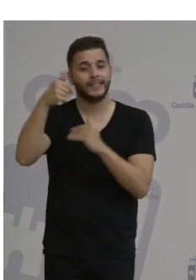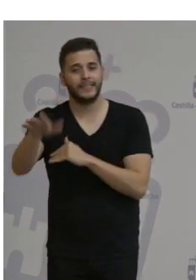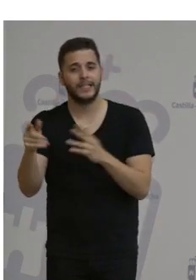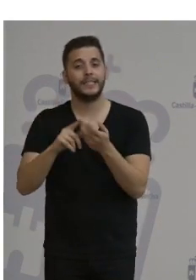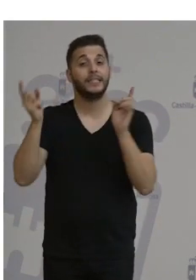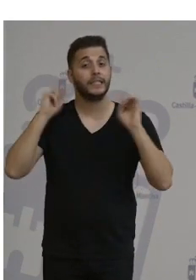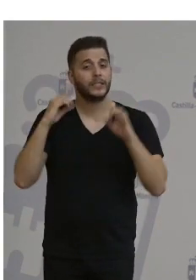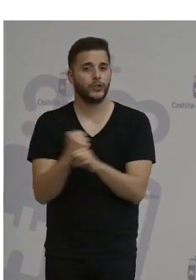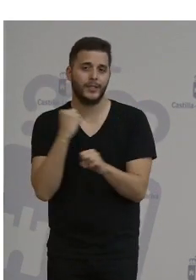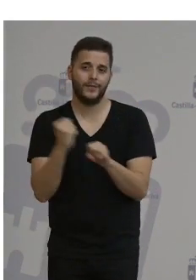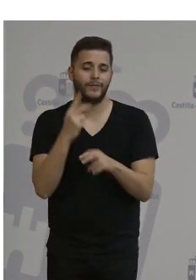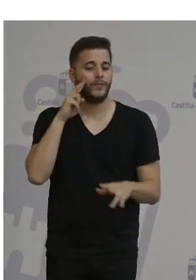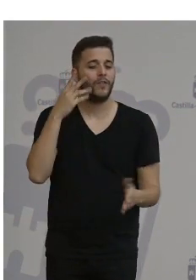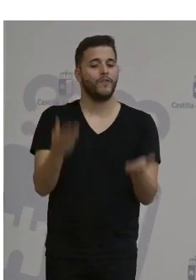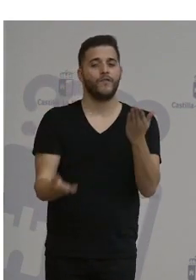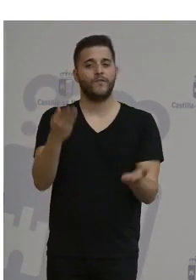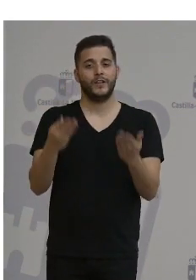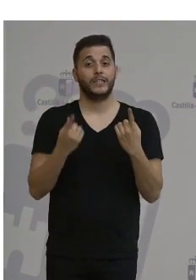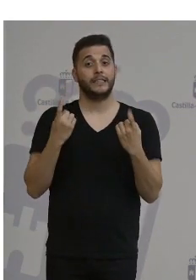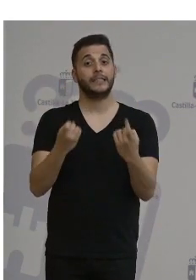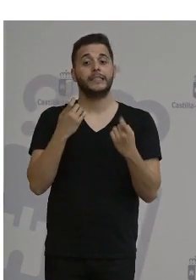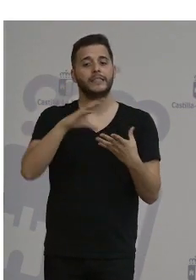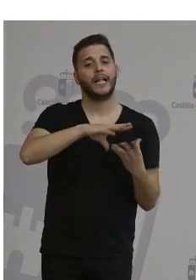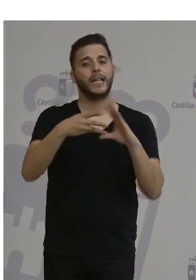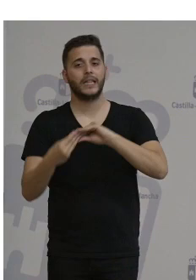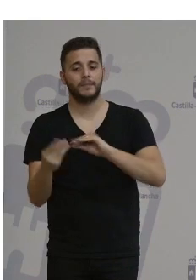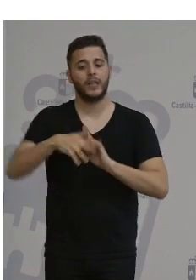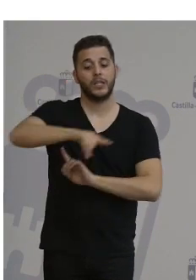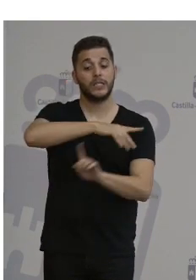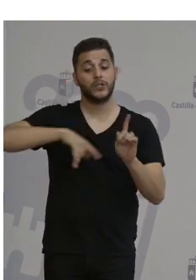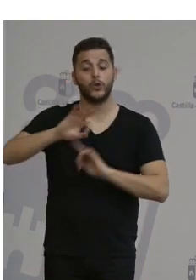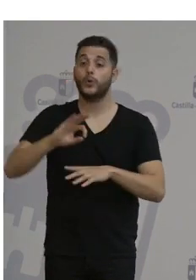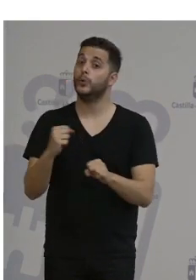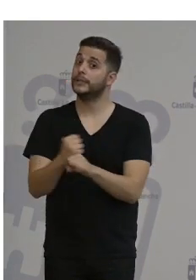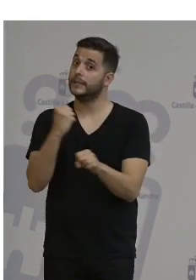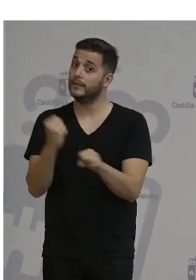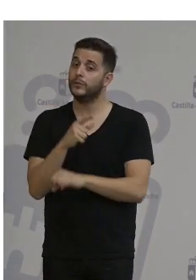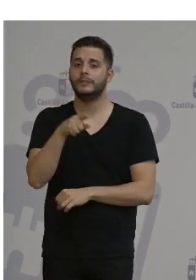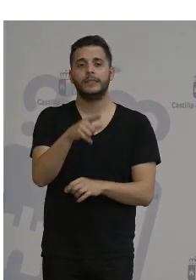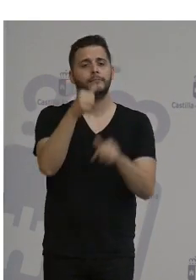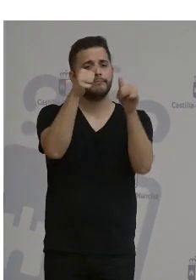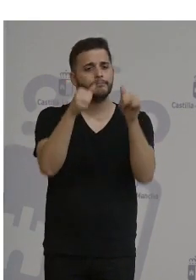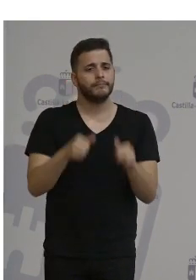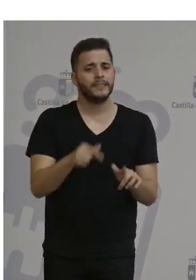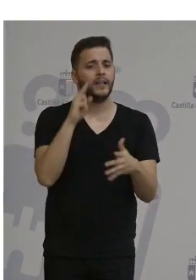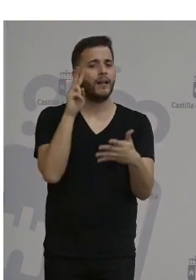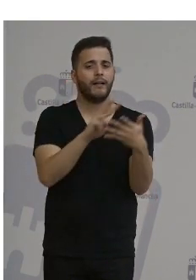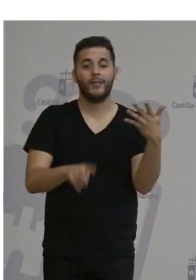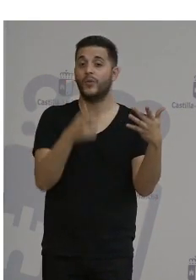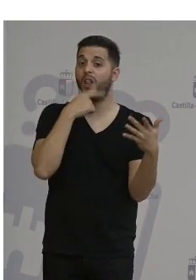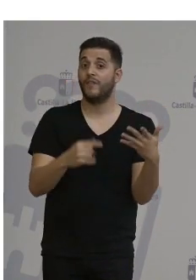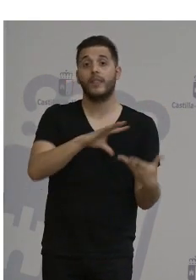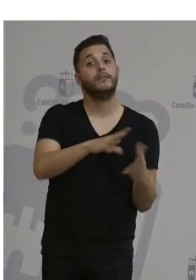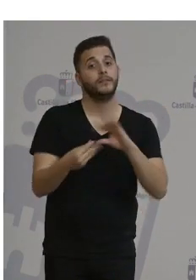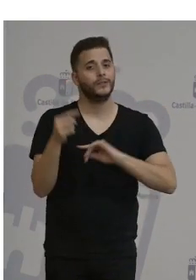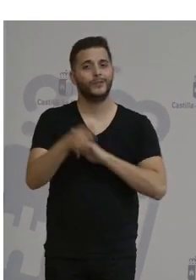laborales, valoración de la necesidad de incluir ajustes en el entorno o de la tarea y elaboración, en su caso, de fichas de lectura fácil donde se